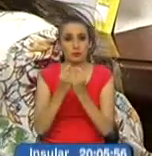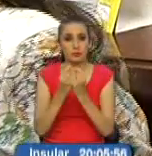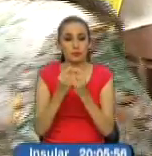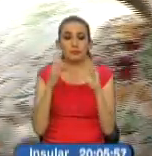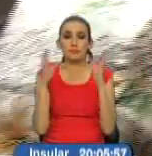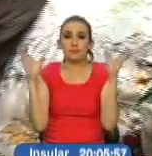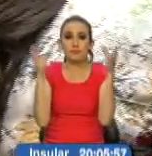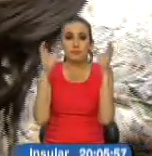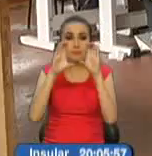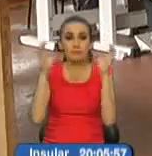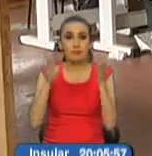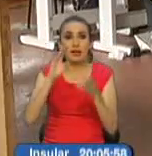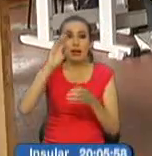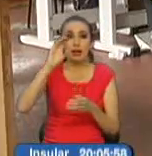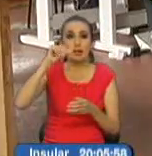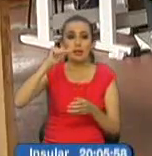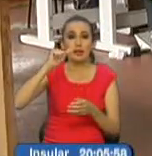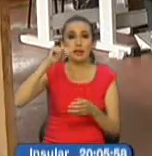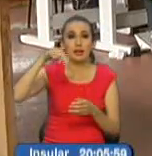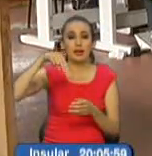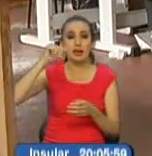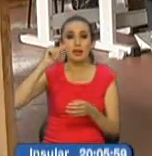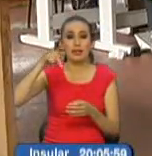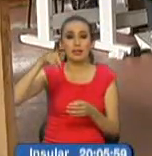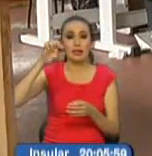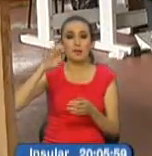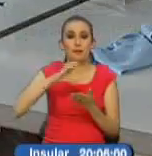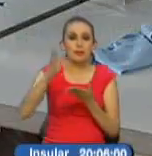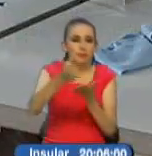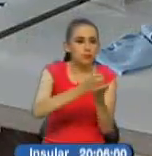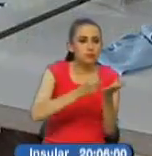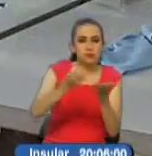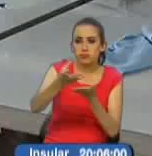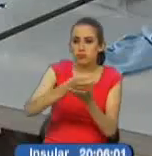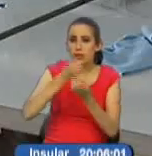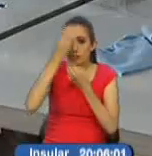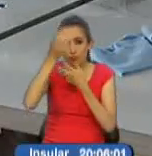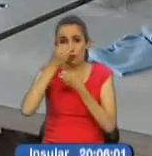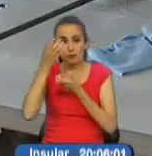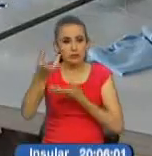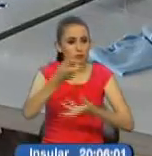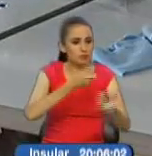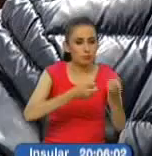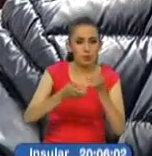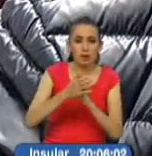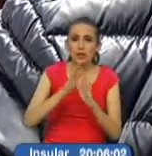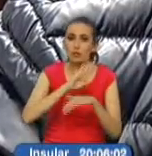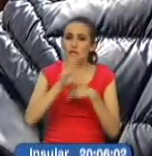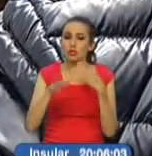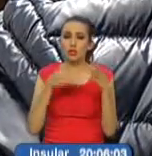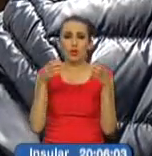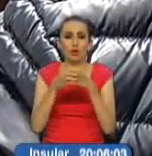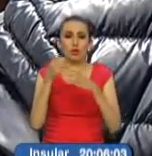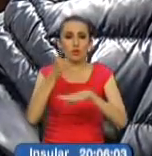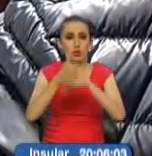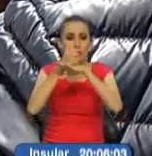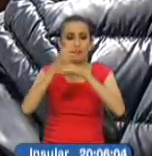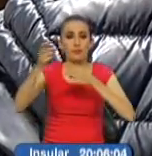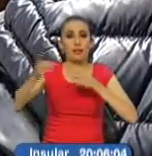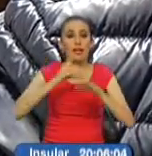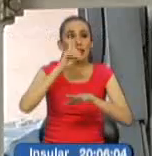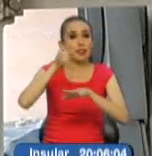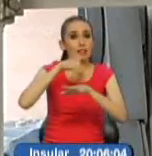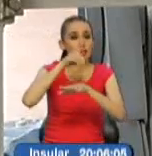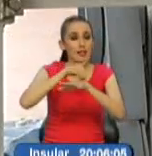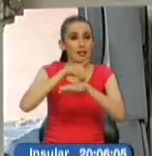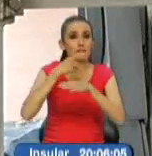Mediana Empresa, CANAPE, iniciará con la recolección de información entre sus gremios desde el próximo martes. Su director ejecutivo, Cristian